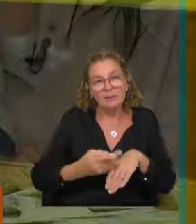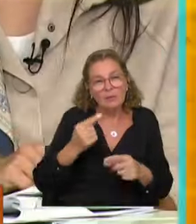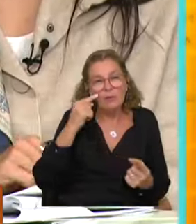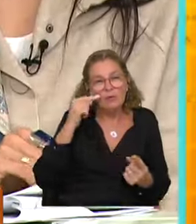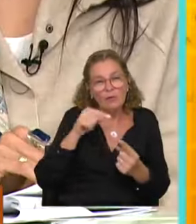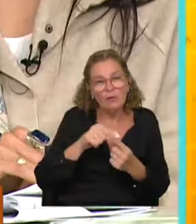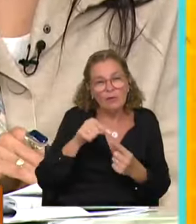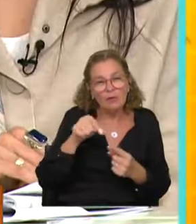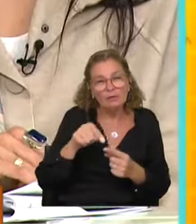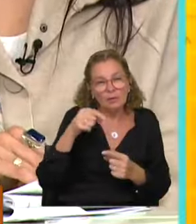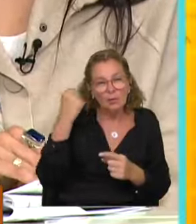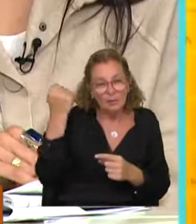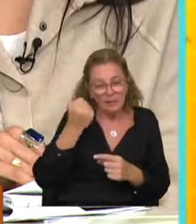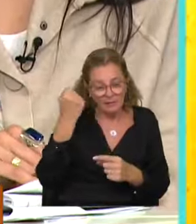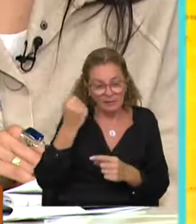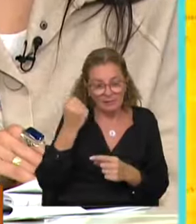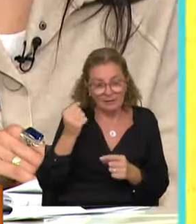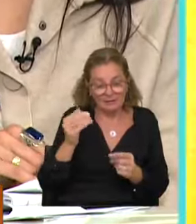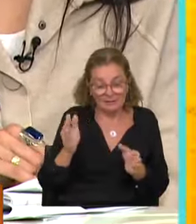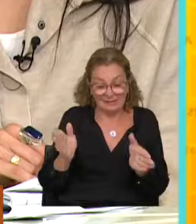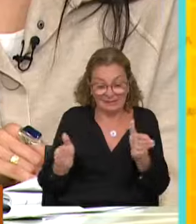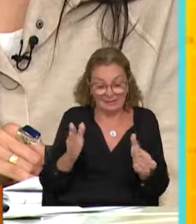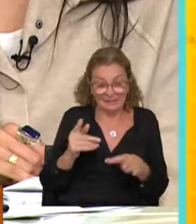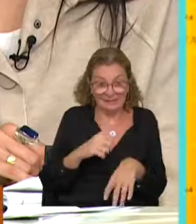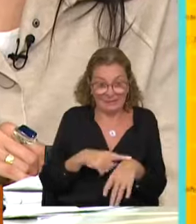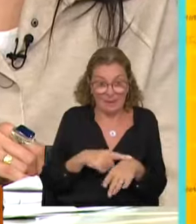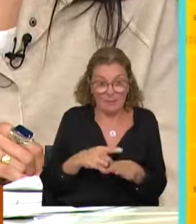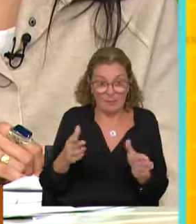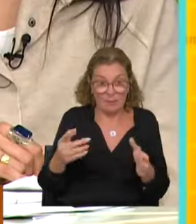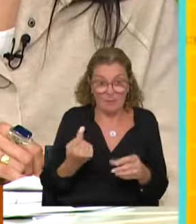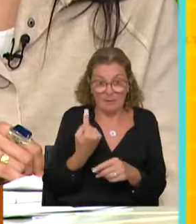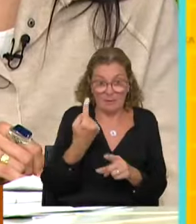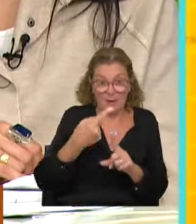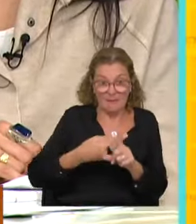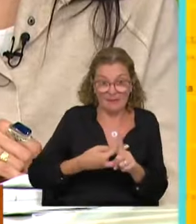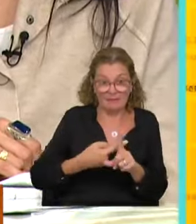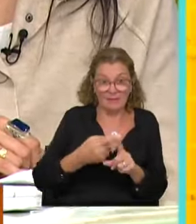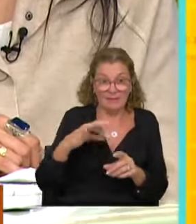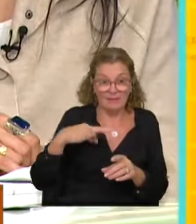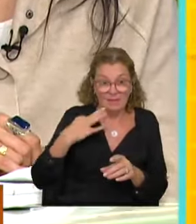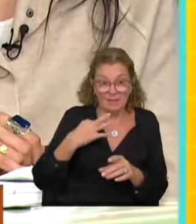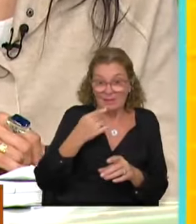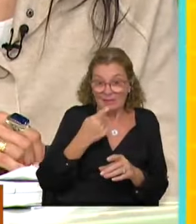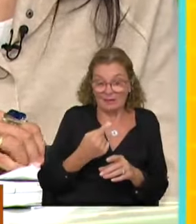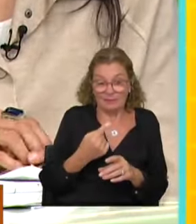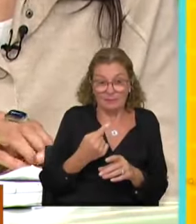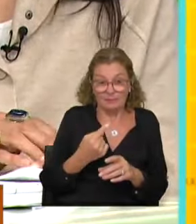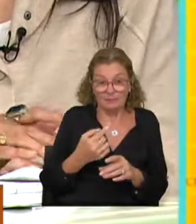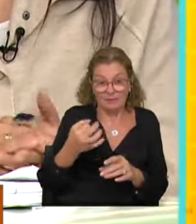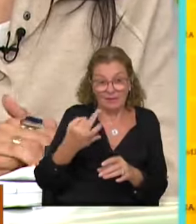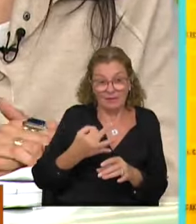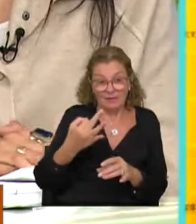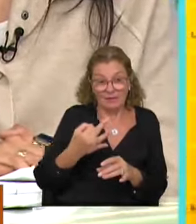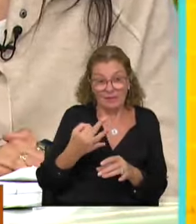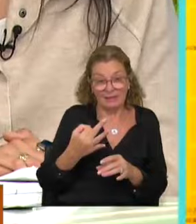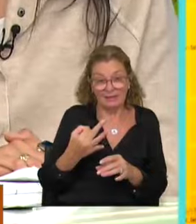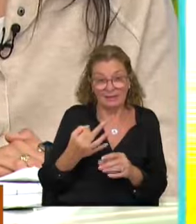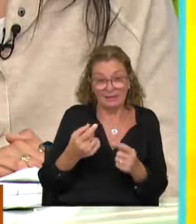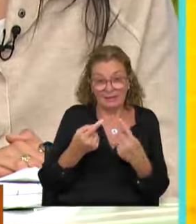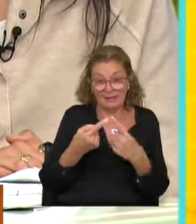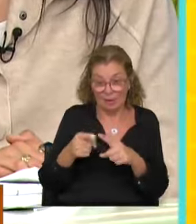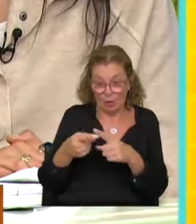Esas son las causas más importantes en ese periodo neonatal en ese primer mes de vi diríamos no en en realidad este las causas